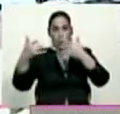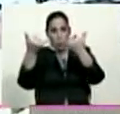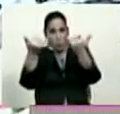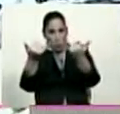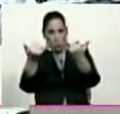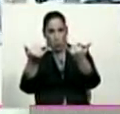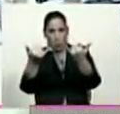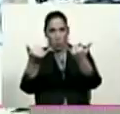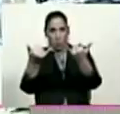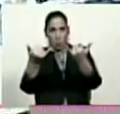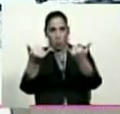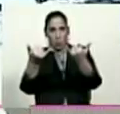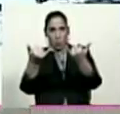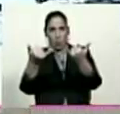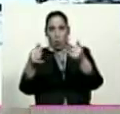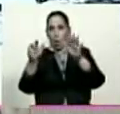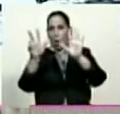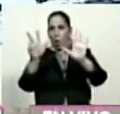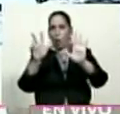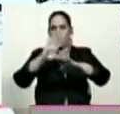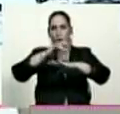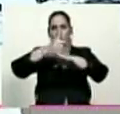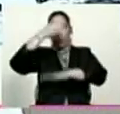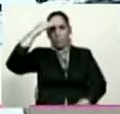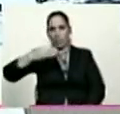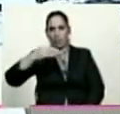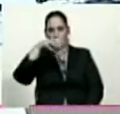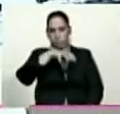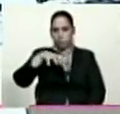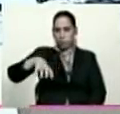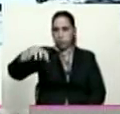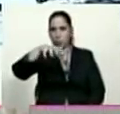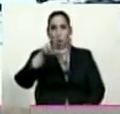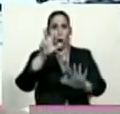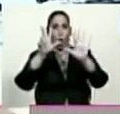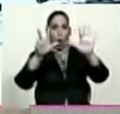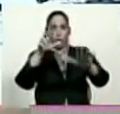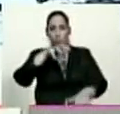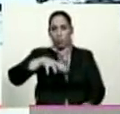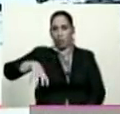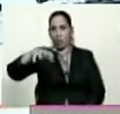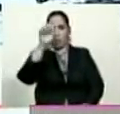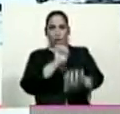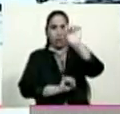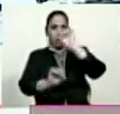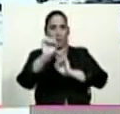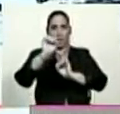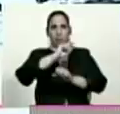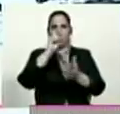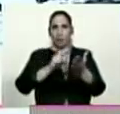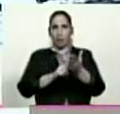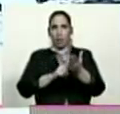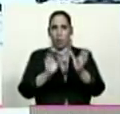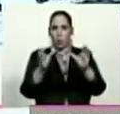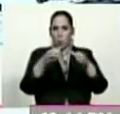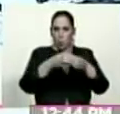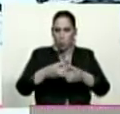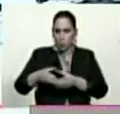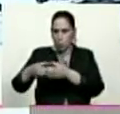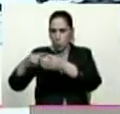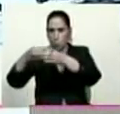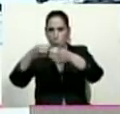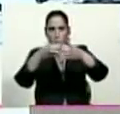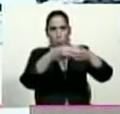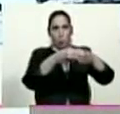con los jefes militares de las 8 regiones de defensa integral en que está compuesta y organizada